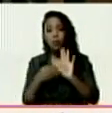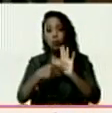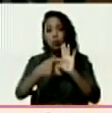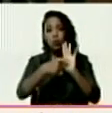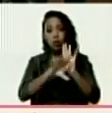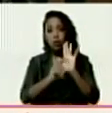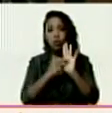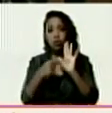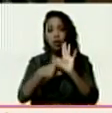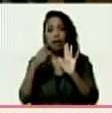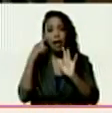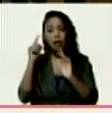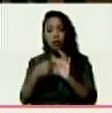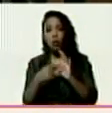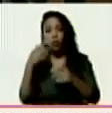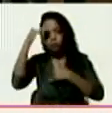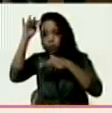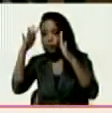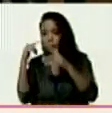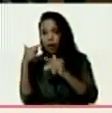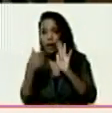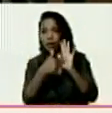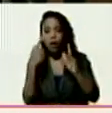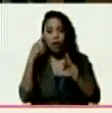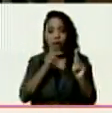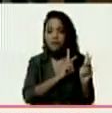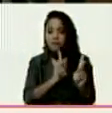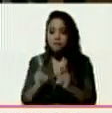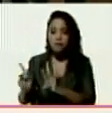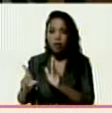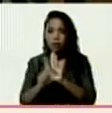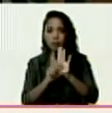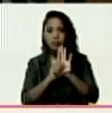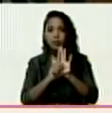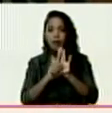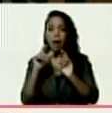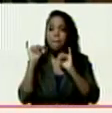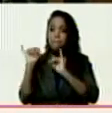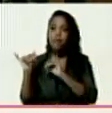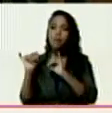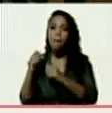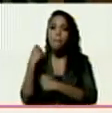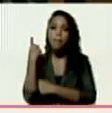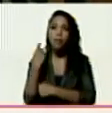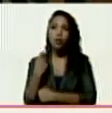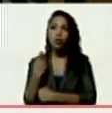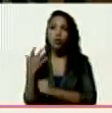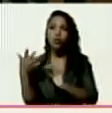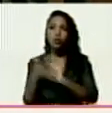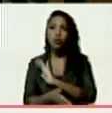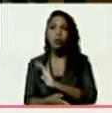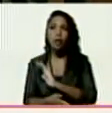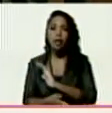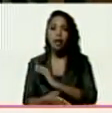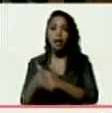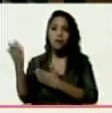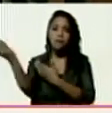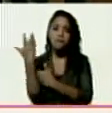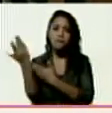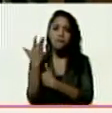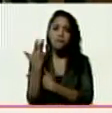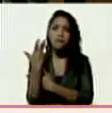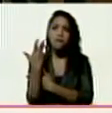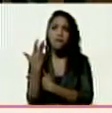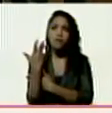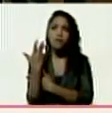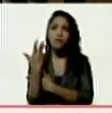y en acatamiento, por supuesto, a esta agenda legislativa. Asimismo, me preguntaste sobre las sanciones